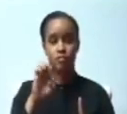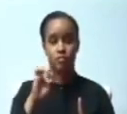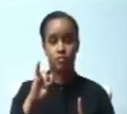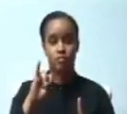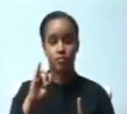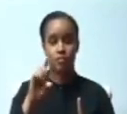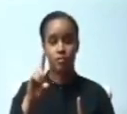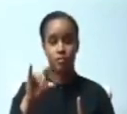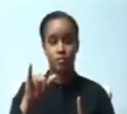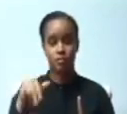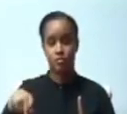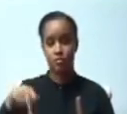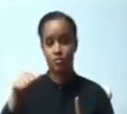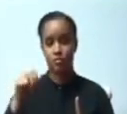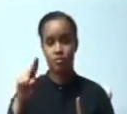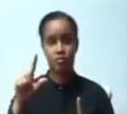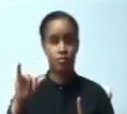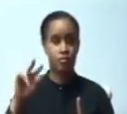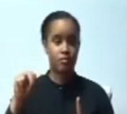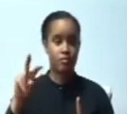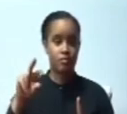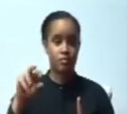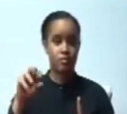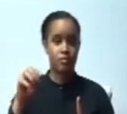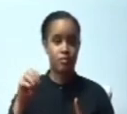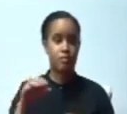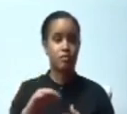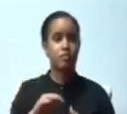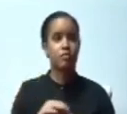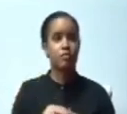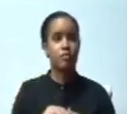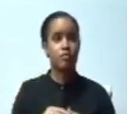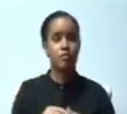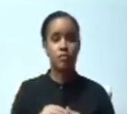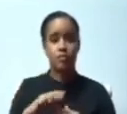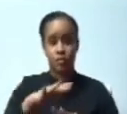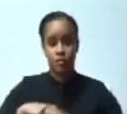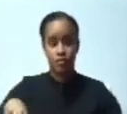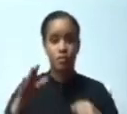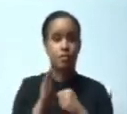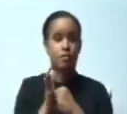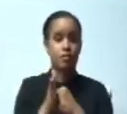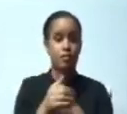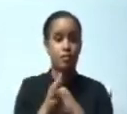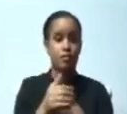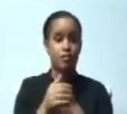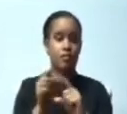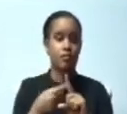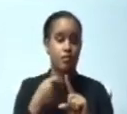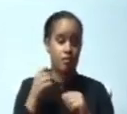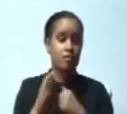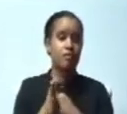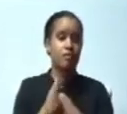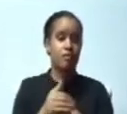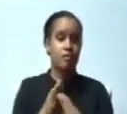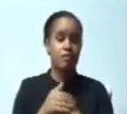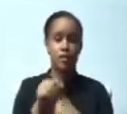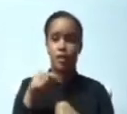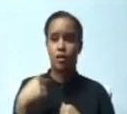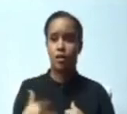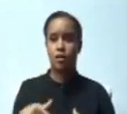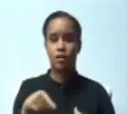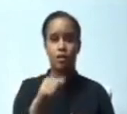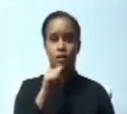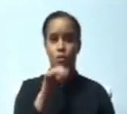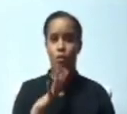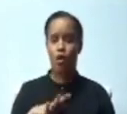y concretamente del municipio de Nizao, que ha venido colocando muy en alto la bandera